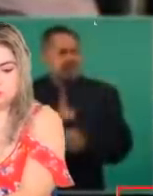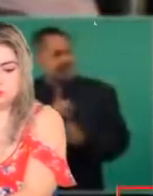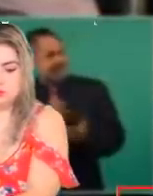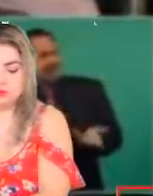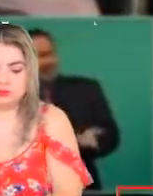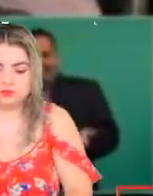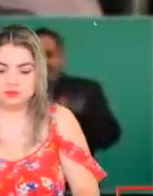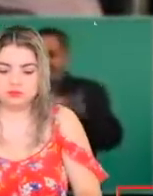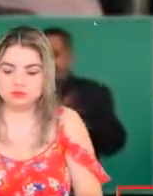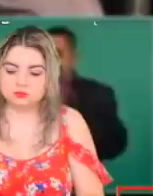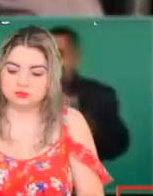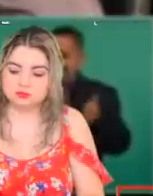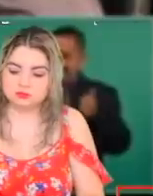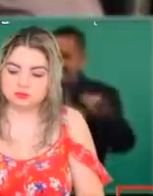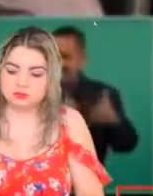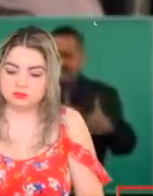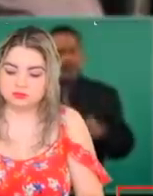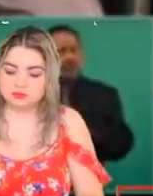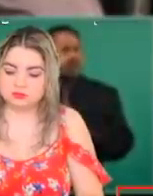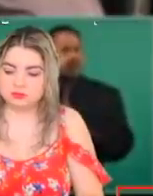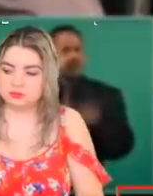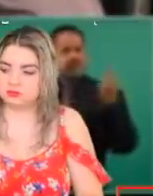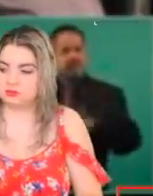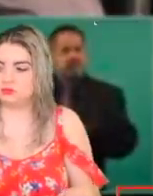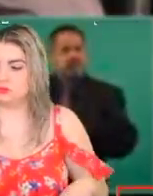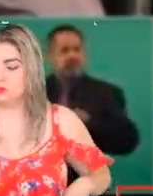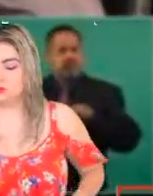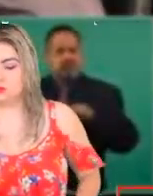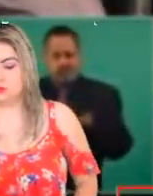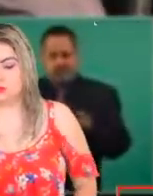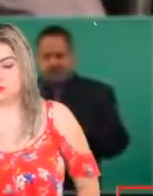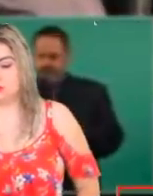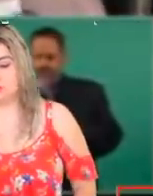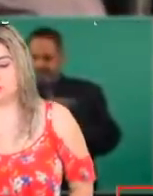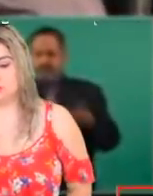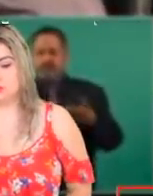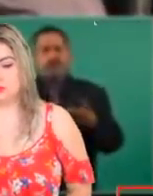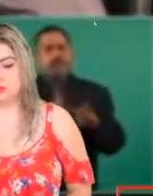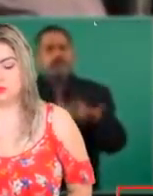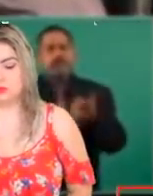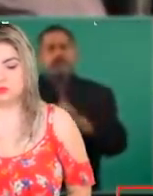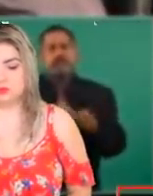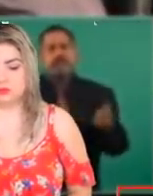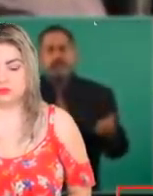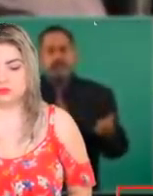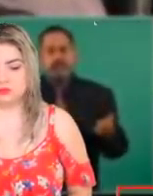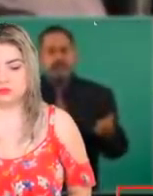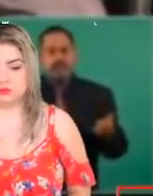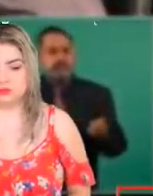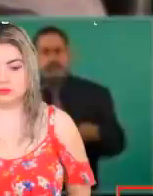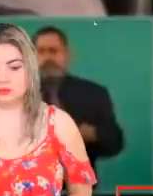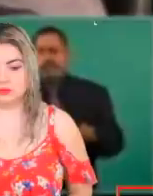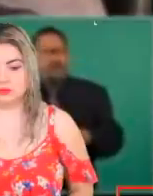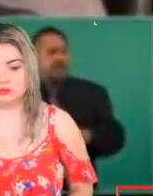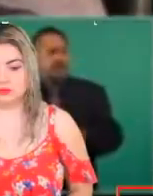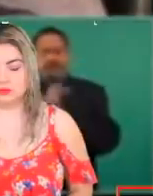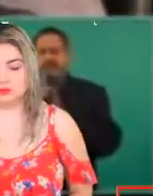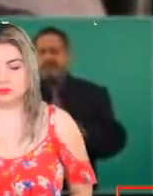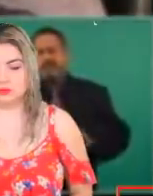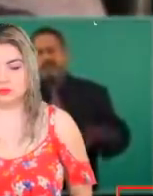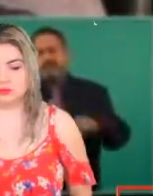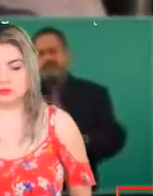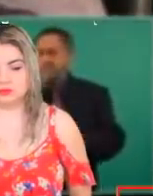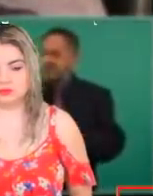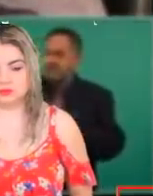que están al servicio, en este caso de un diputado, y en otros casos ya muy señalados, incluso de que no pasa nada en Baja California, que no hay